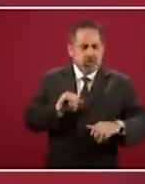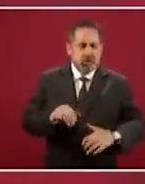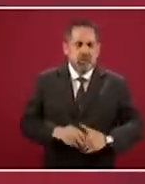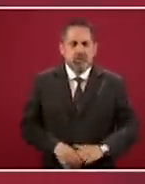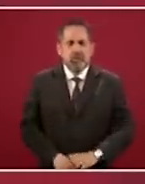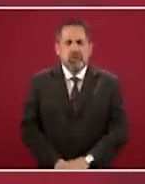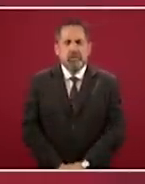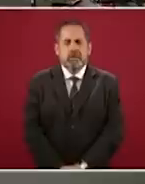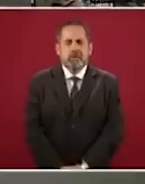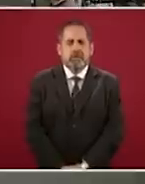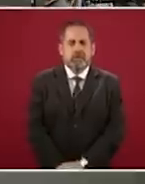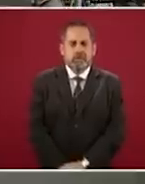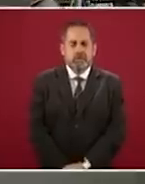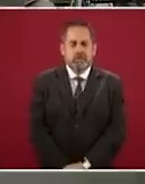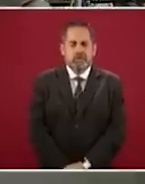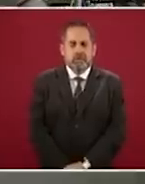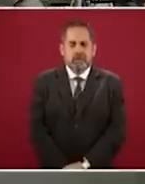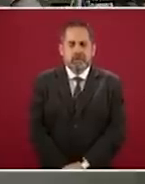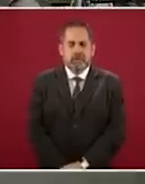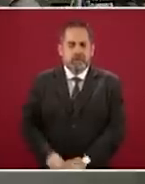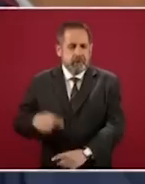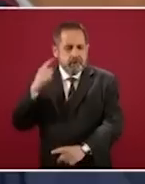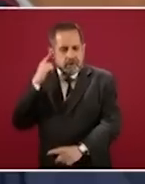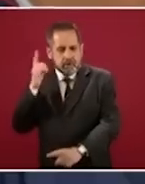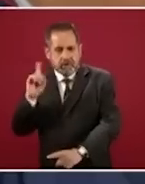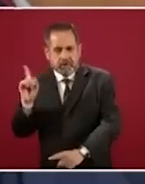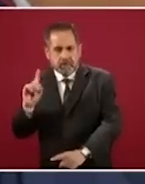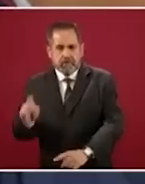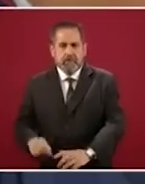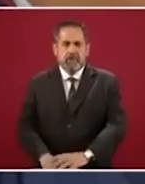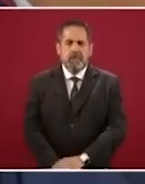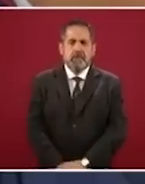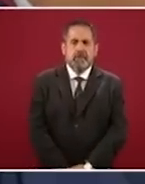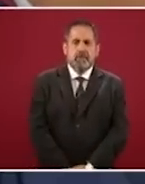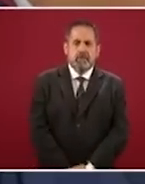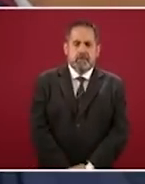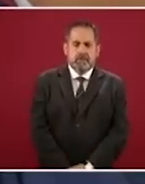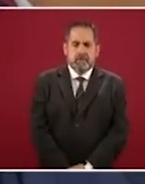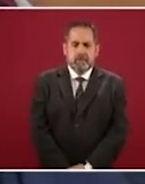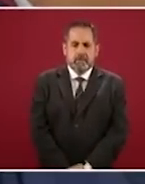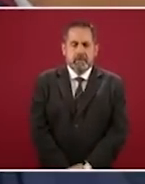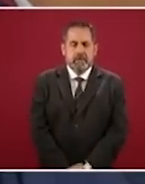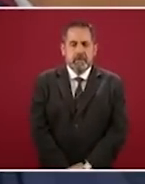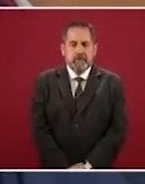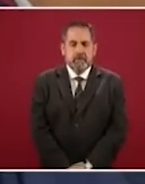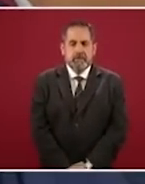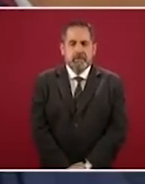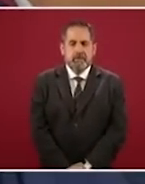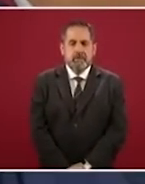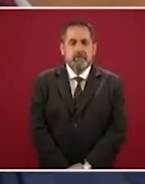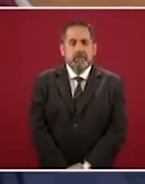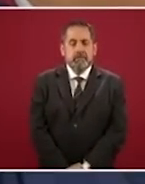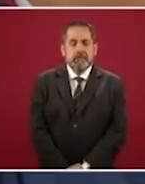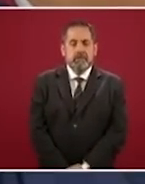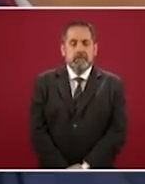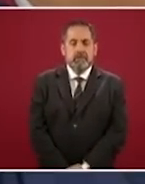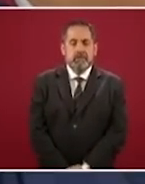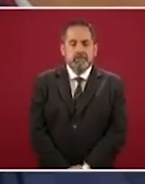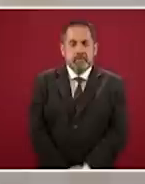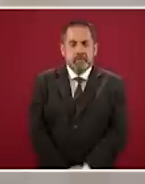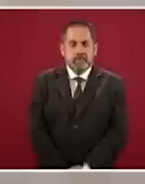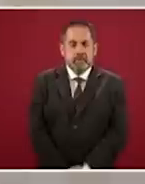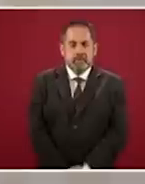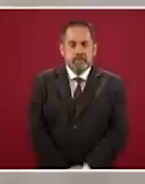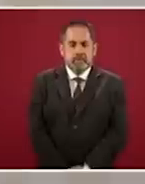lista de quienes van a vender esos boletos, ¿cómo vamos a saber que después ellos no van a ser beneficiarios de contratos gubernamentales? Es que nosotros